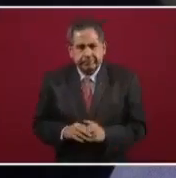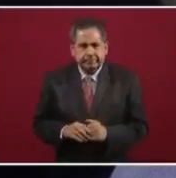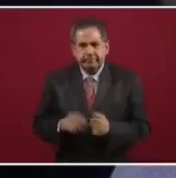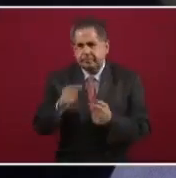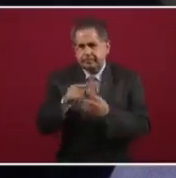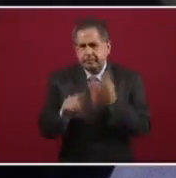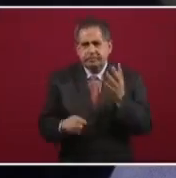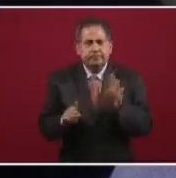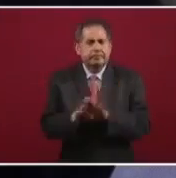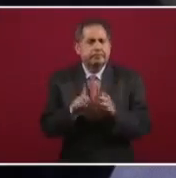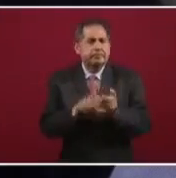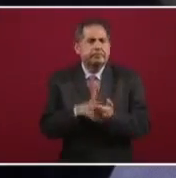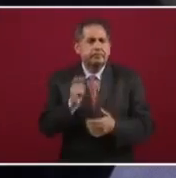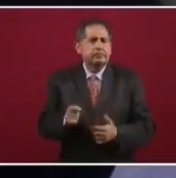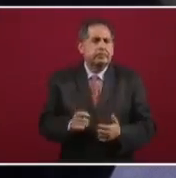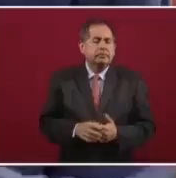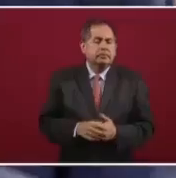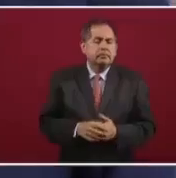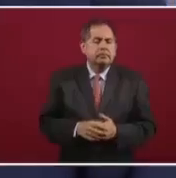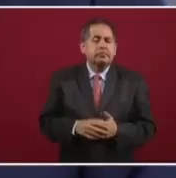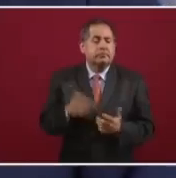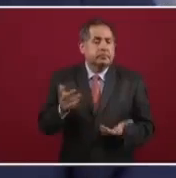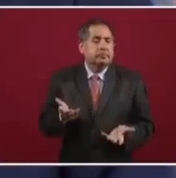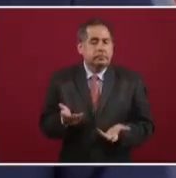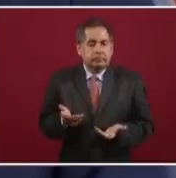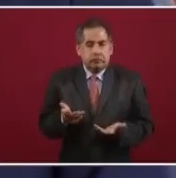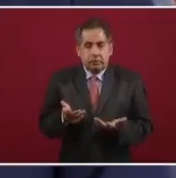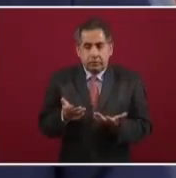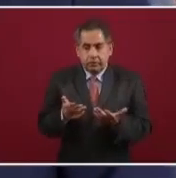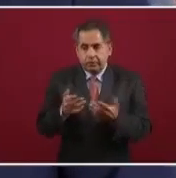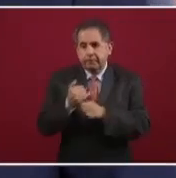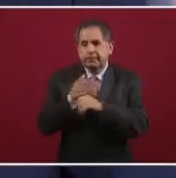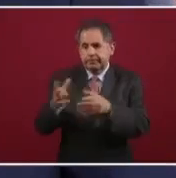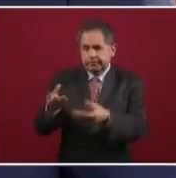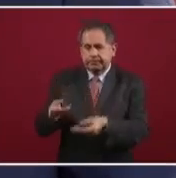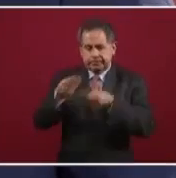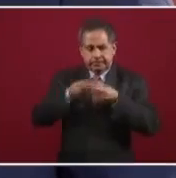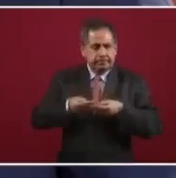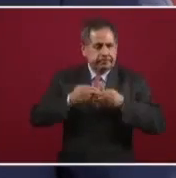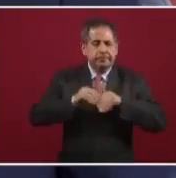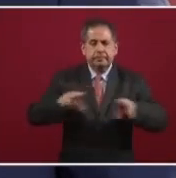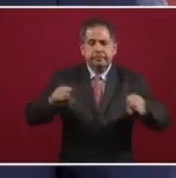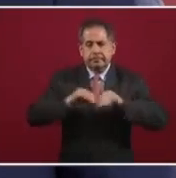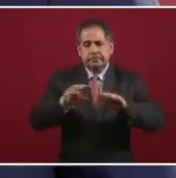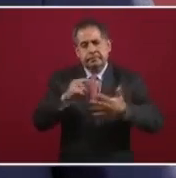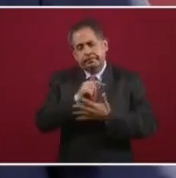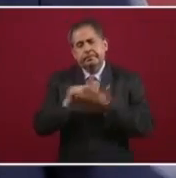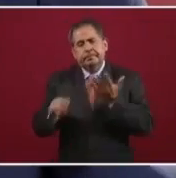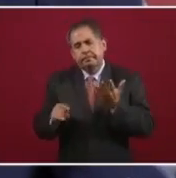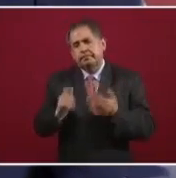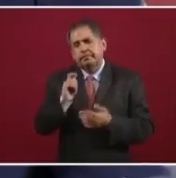toda esta parte en su momento tiene que informarse si